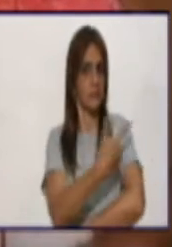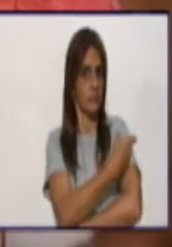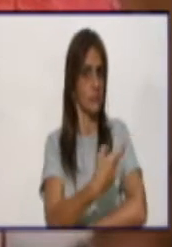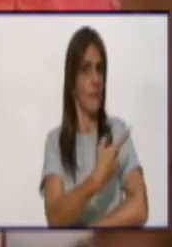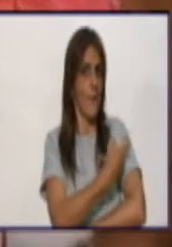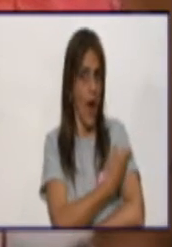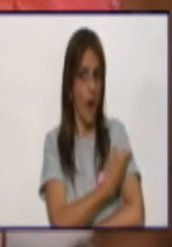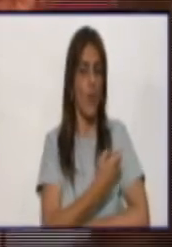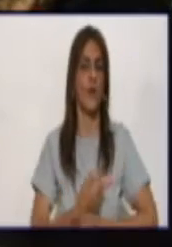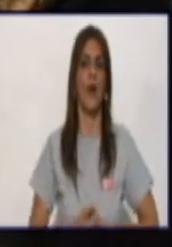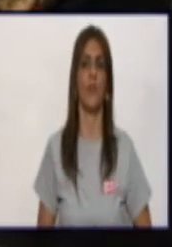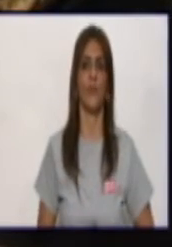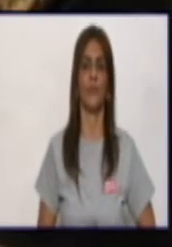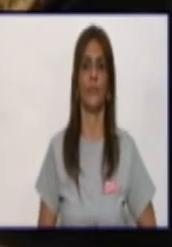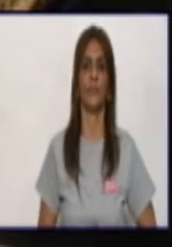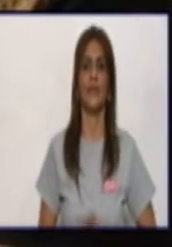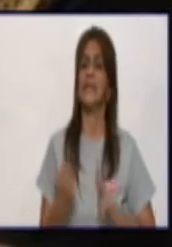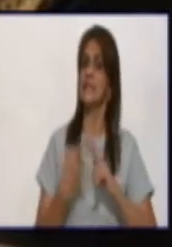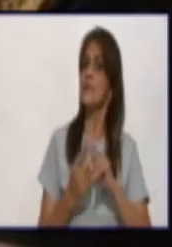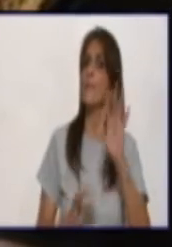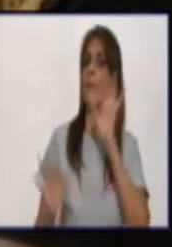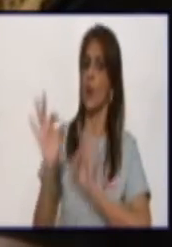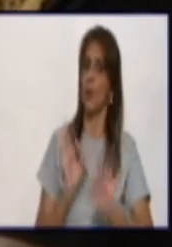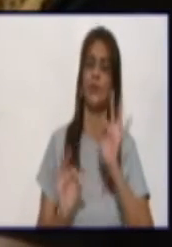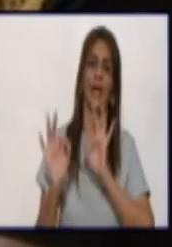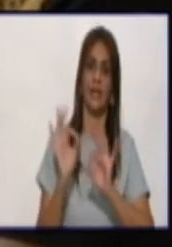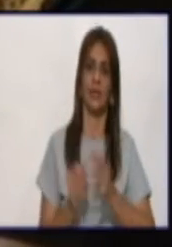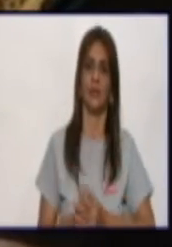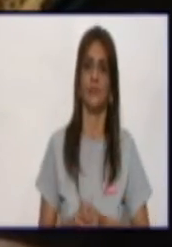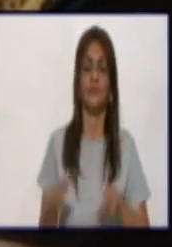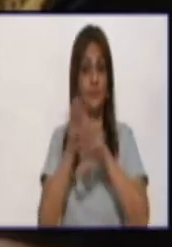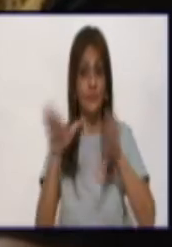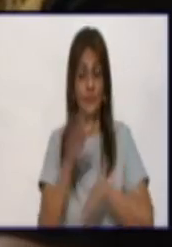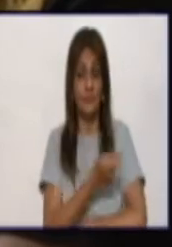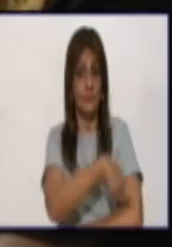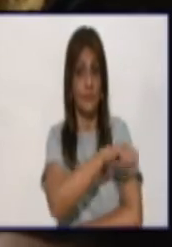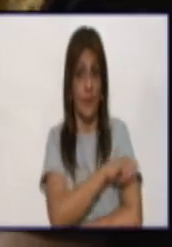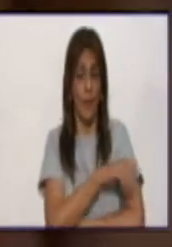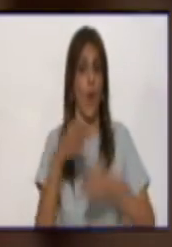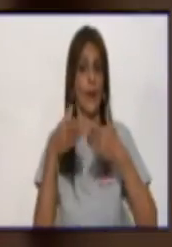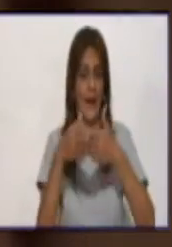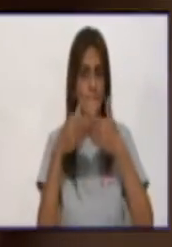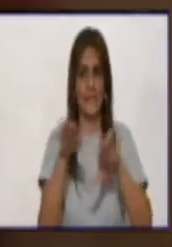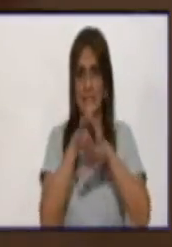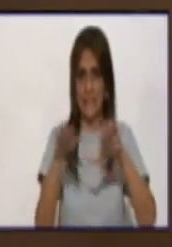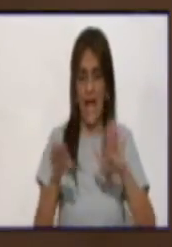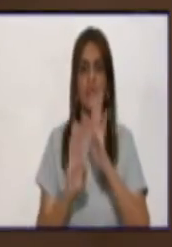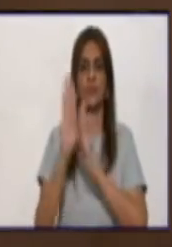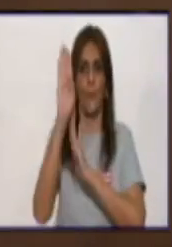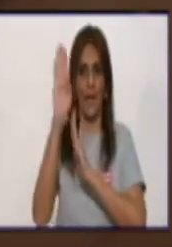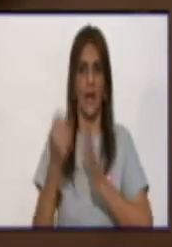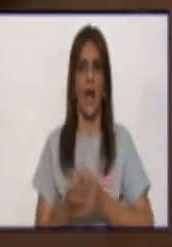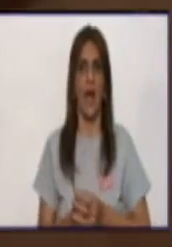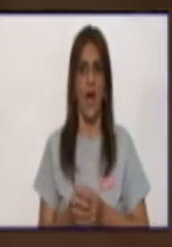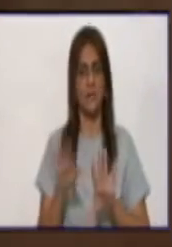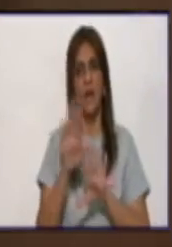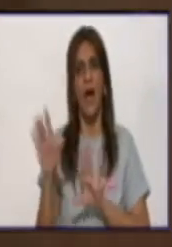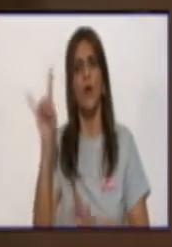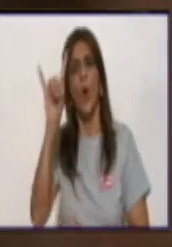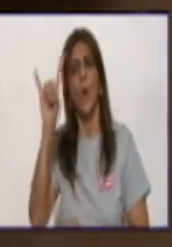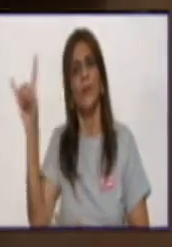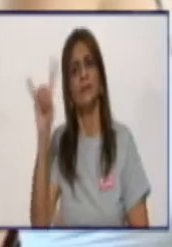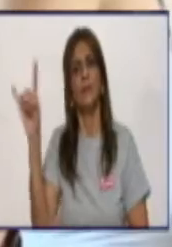y por supuesto protegido ya la población granmense ya supera el 99